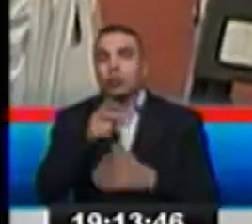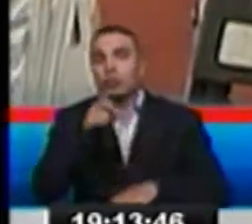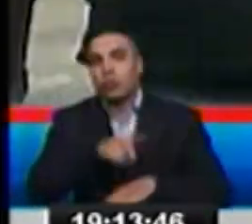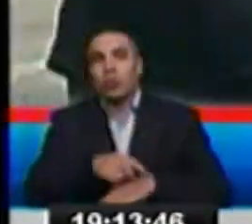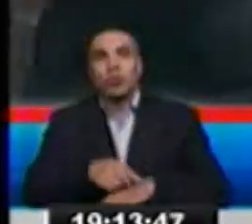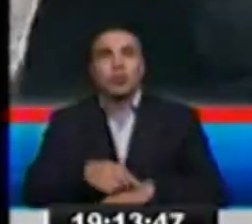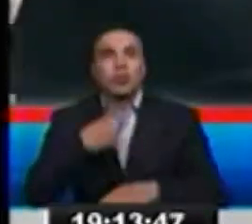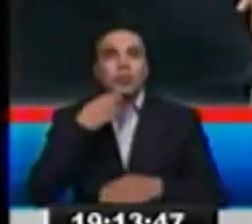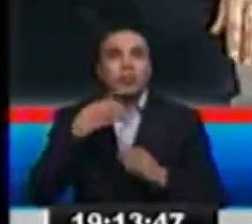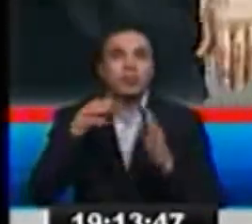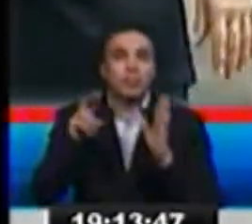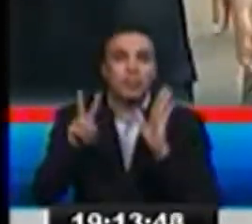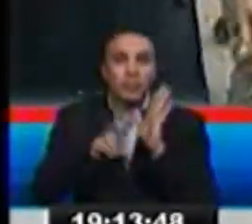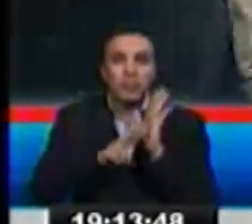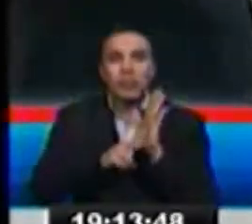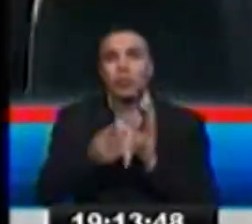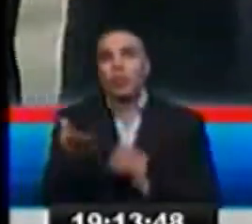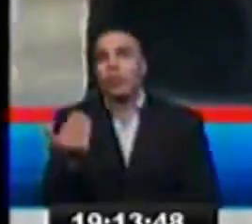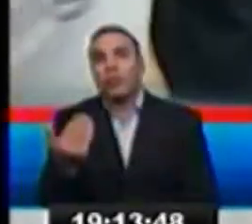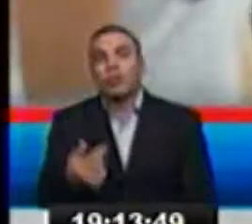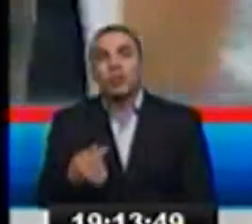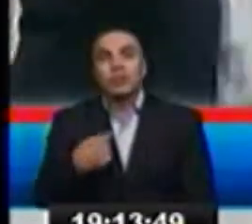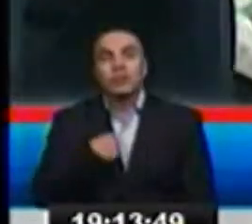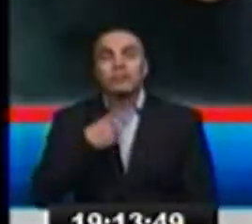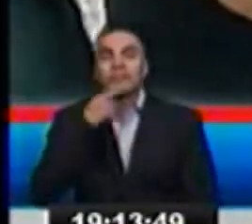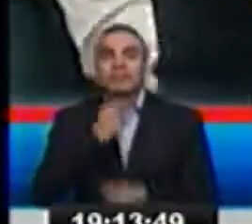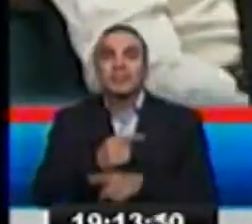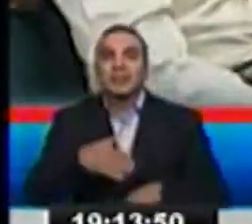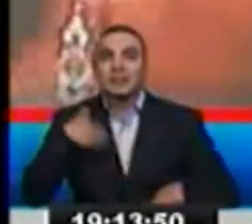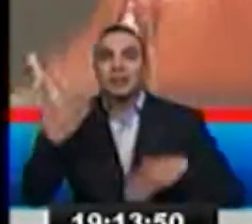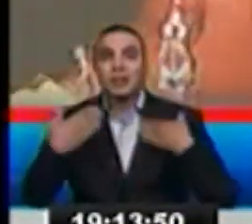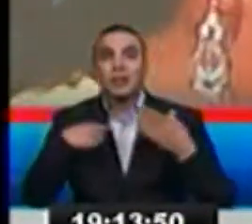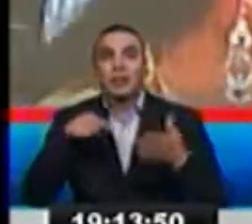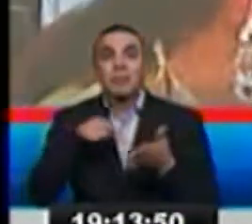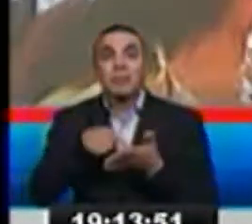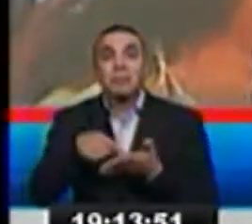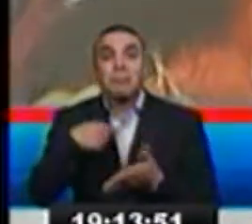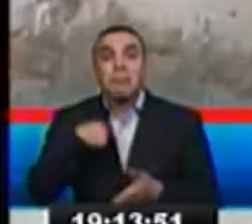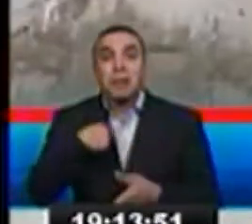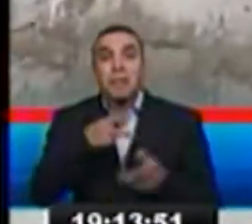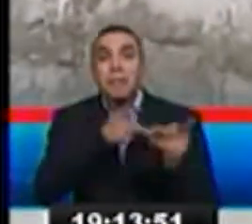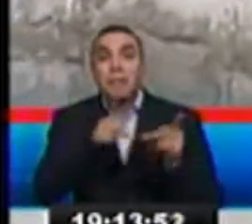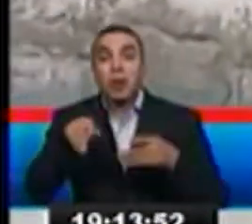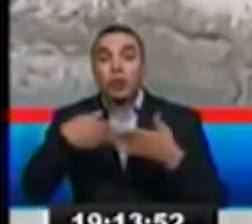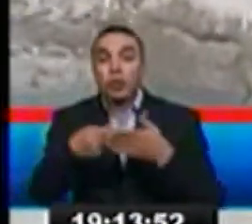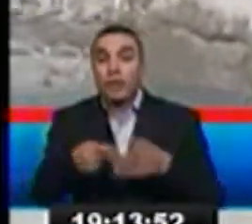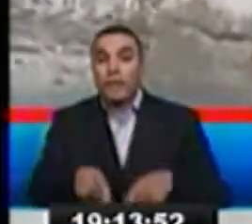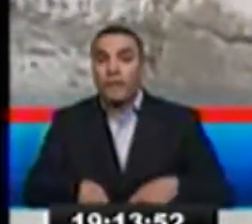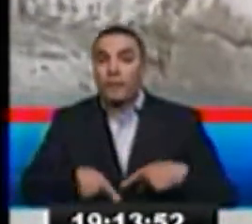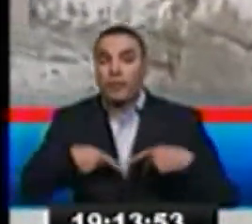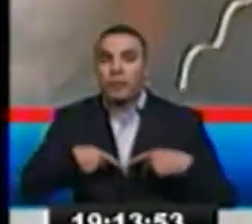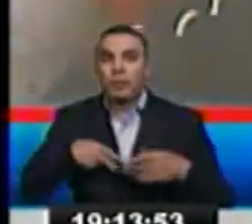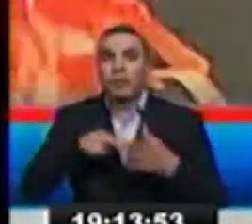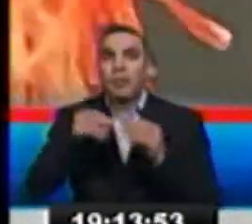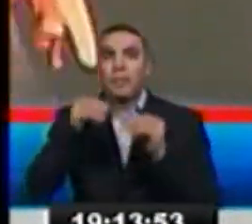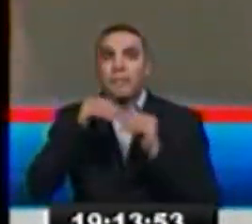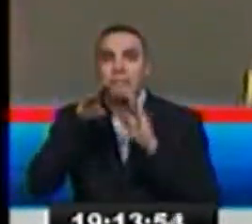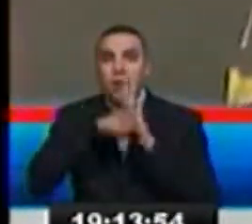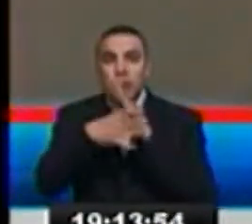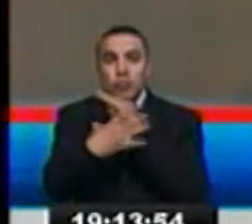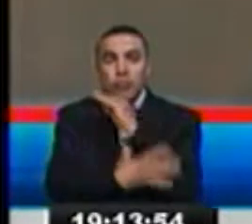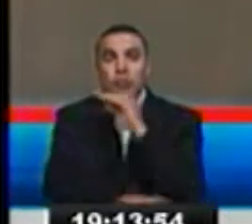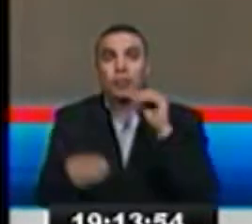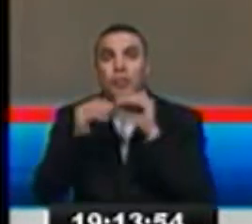educación, vivienda y bonos. Tengo la alegría de anunciar la ampliación de nuestro plan Toda una Vida. En la misión Menos Pobreza, Más Desarrollo